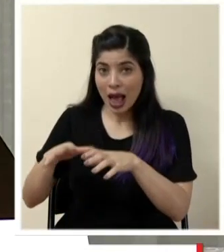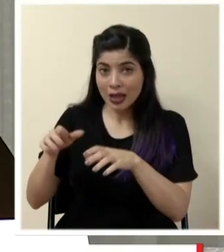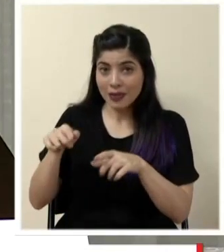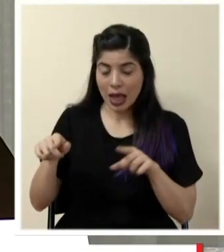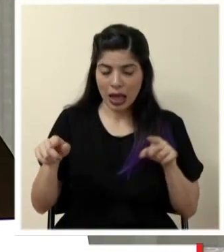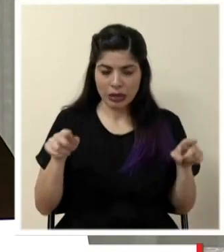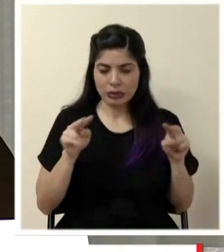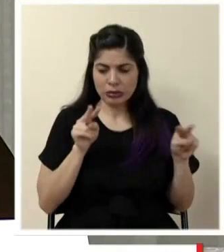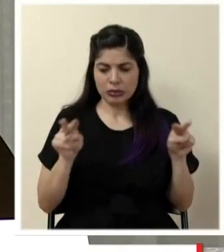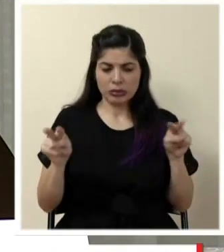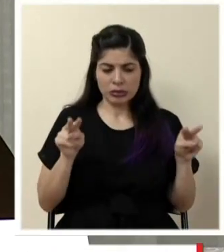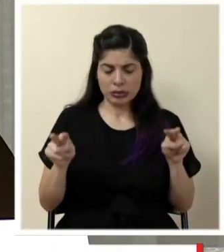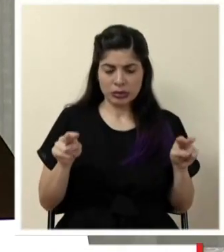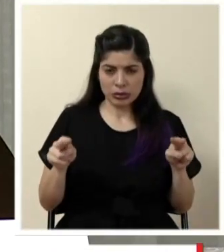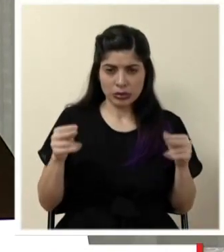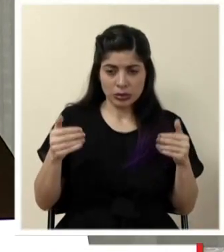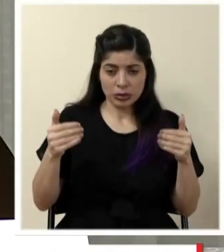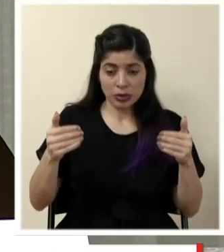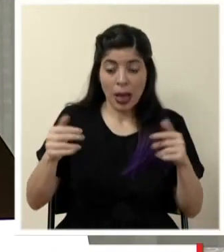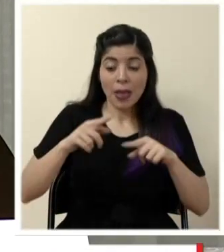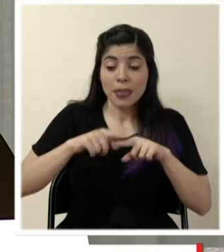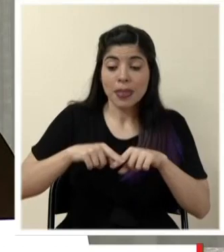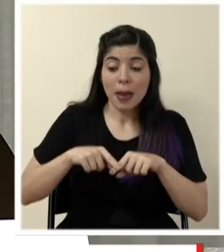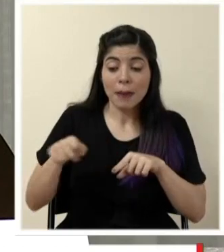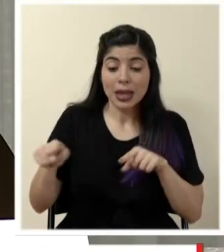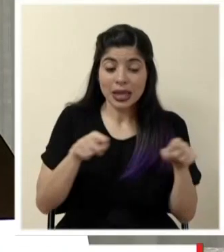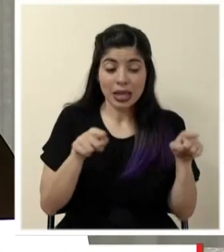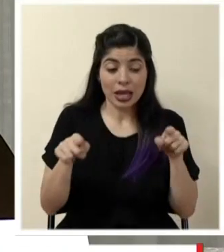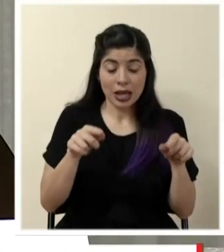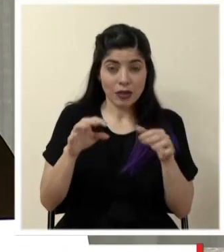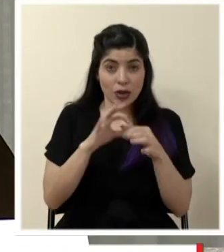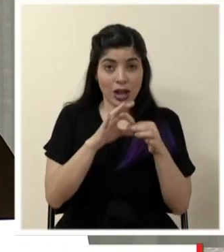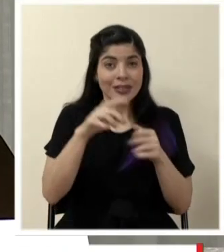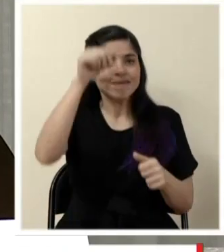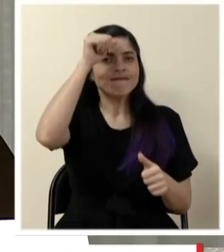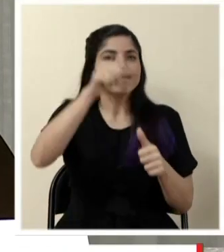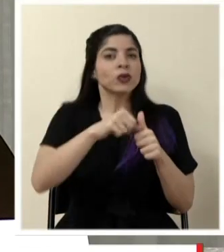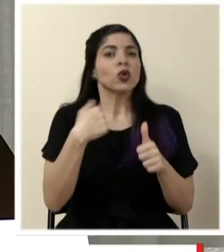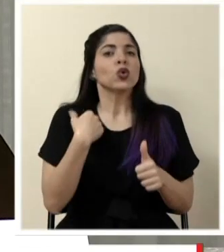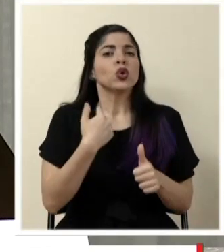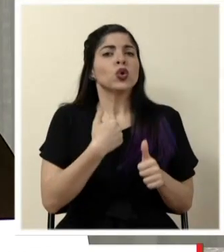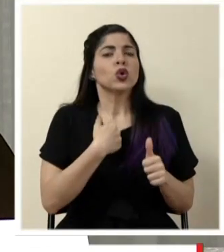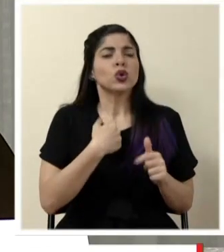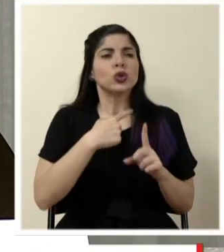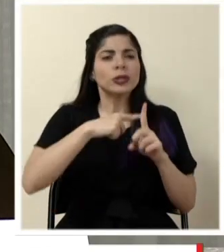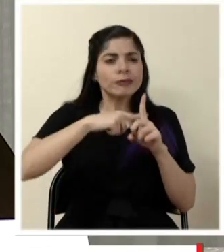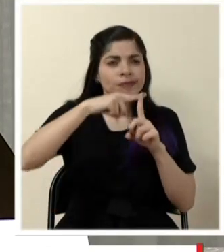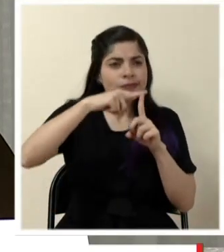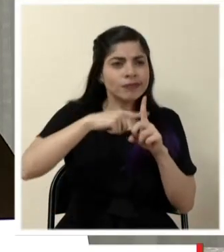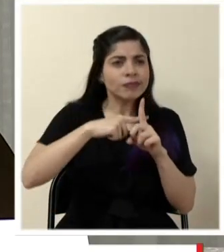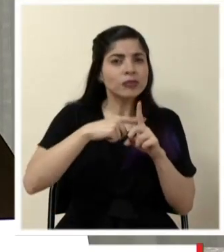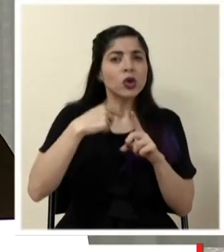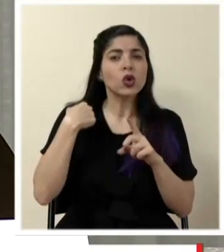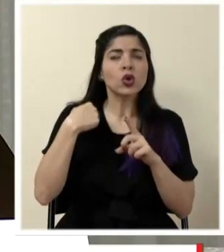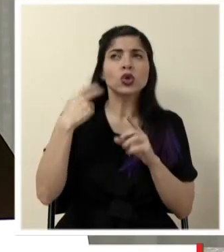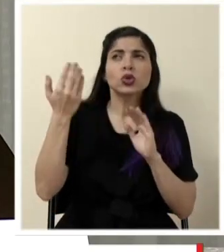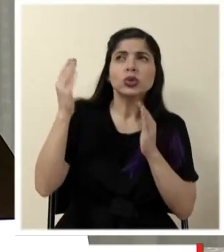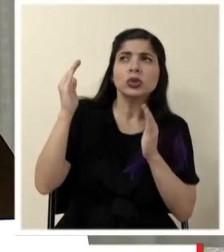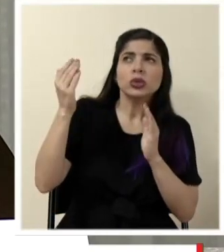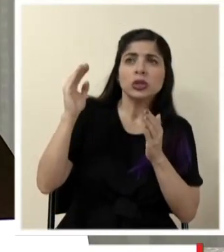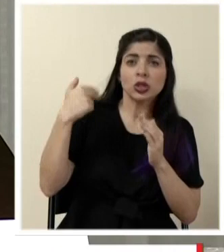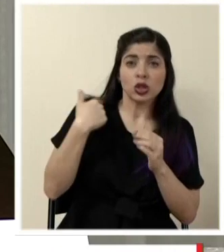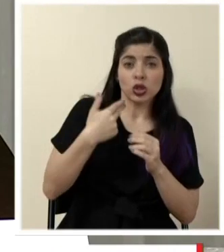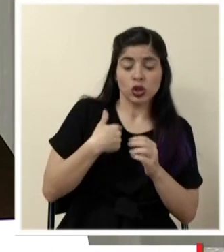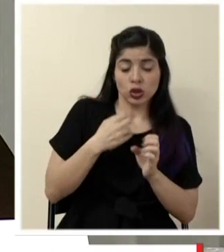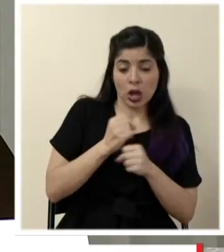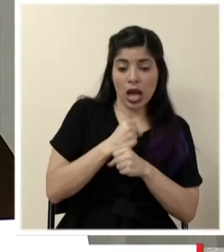permitiendo, y obviamente dependiendo de esa respuesta, recordemos que siempre nuestro parámetro y nuestro referente en todo lo que hemos